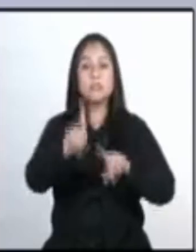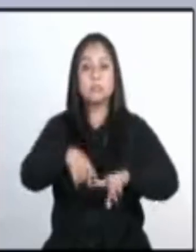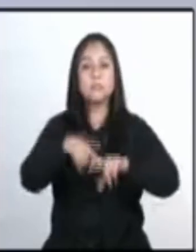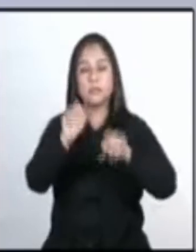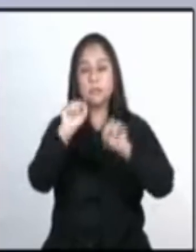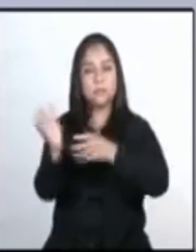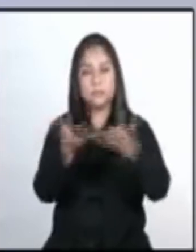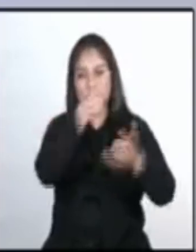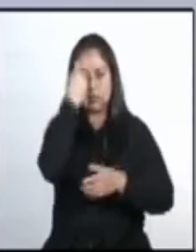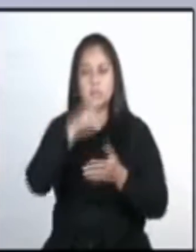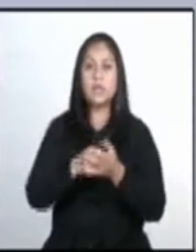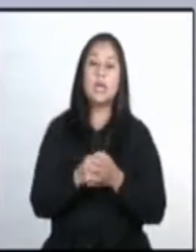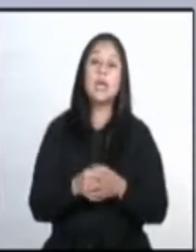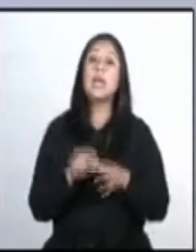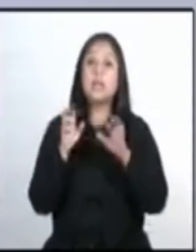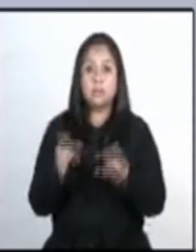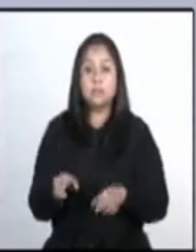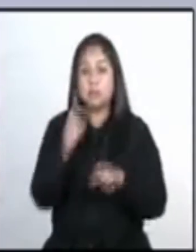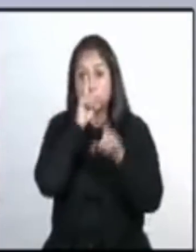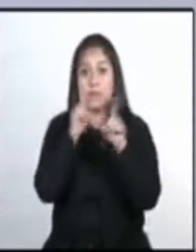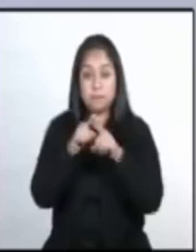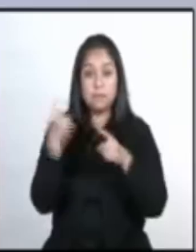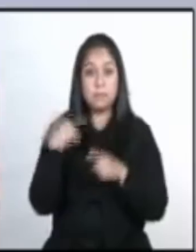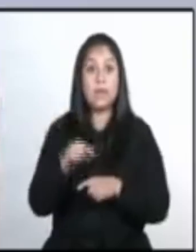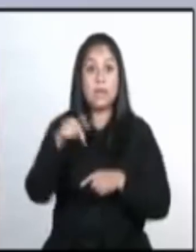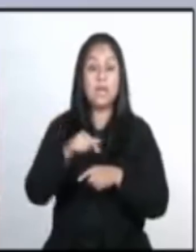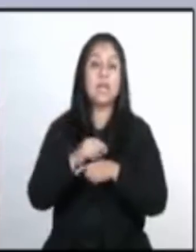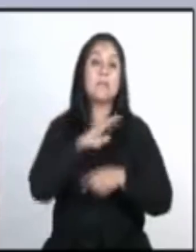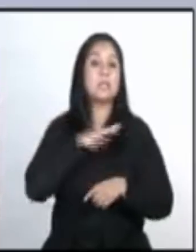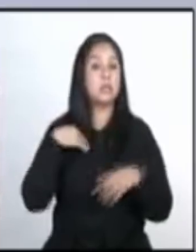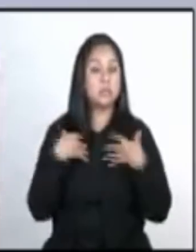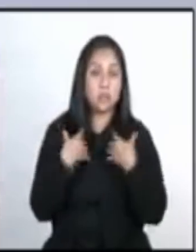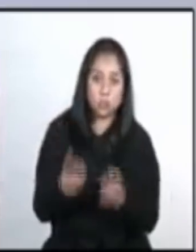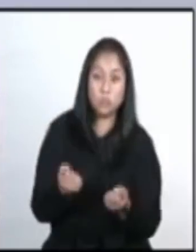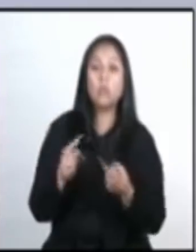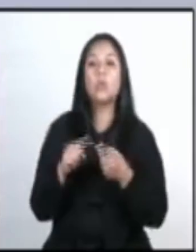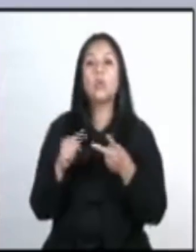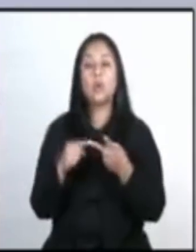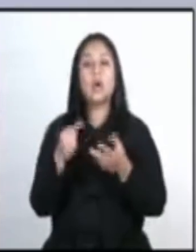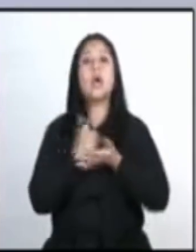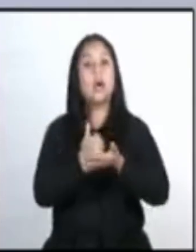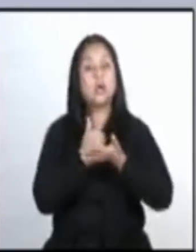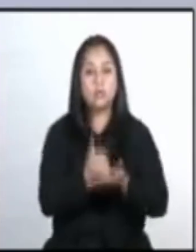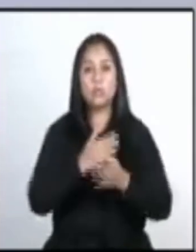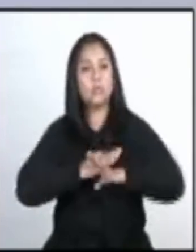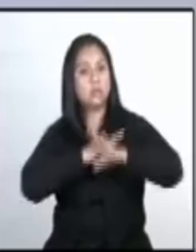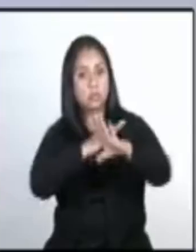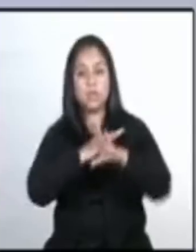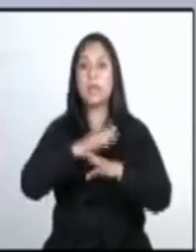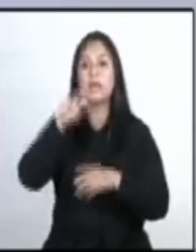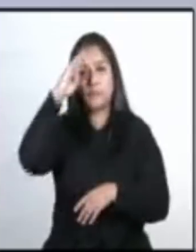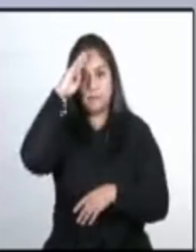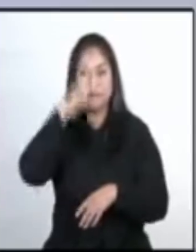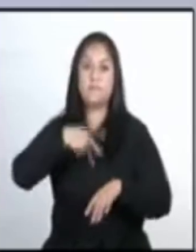personal incorporado, por supuesto, para atender esta calamidad, el personal de salud, socorro, seguridad y defensa